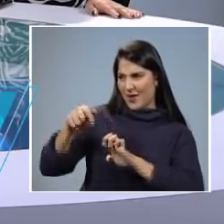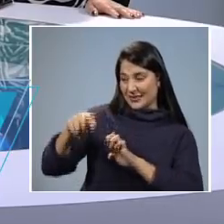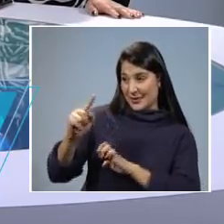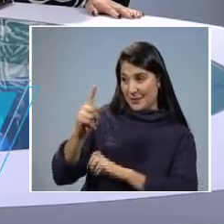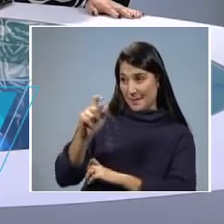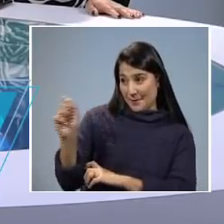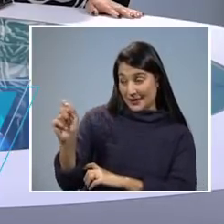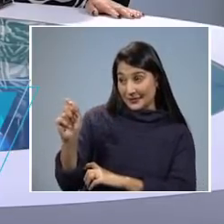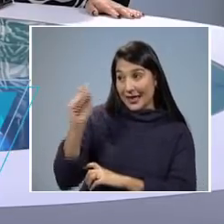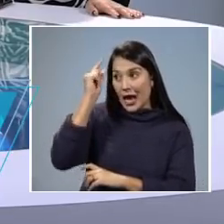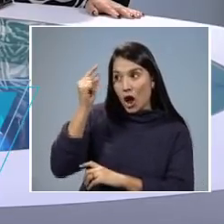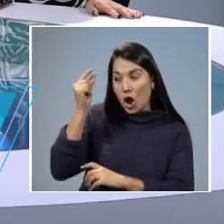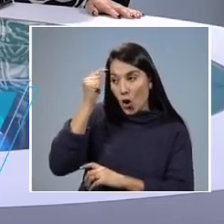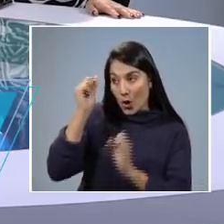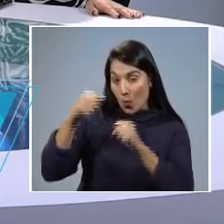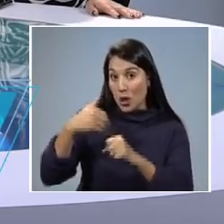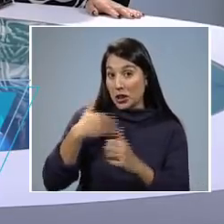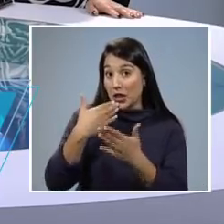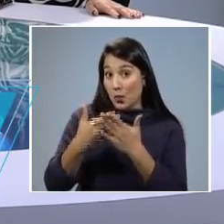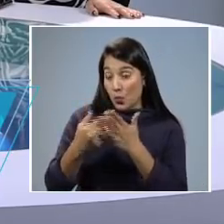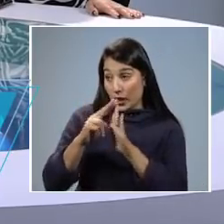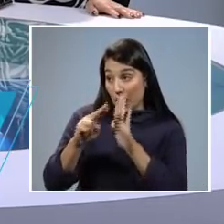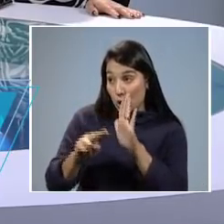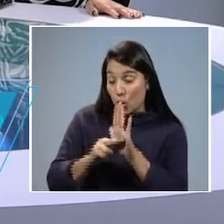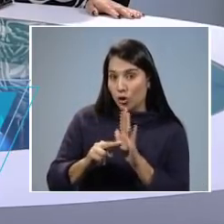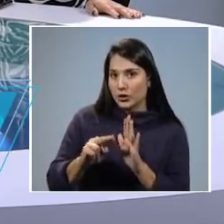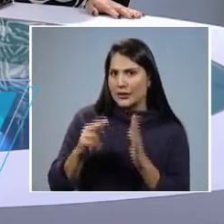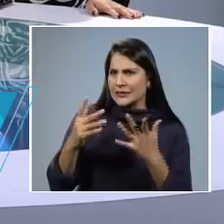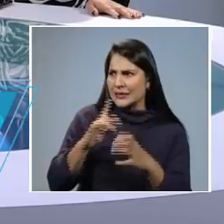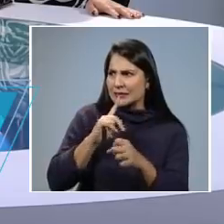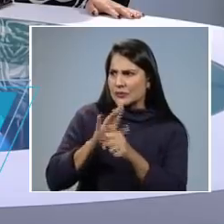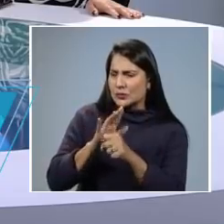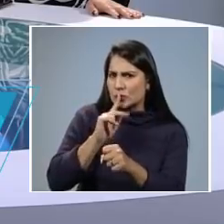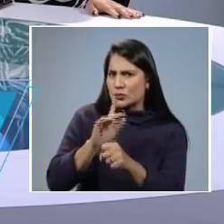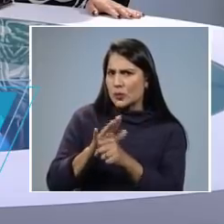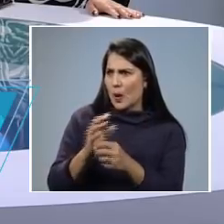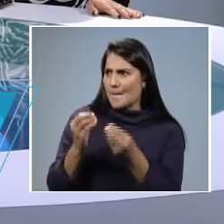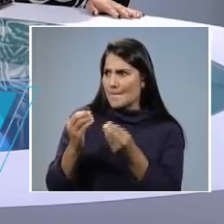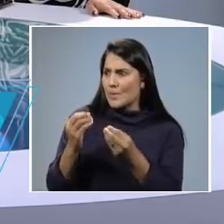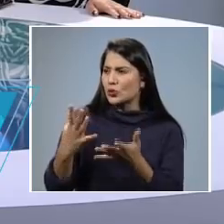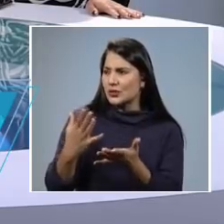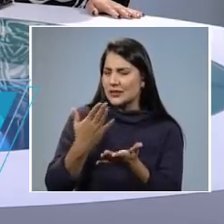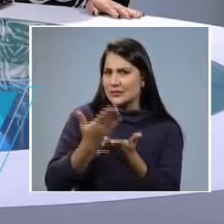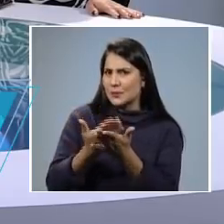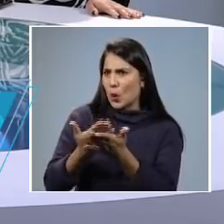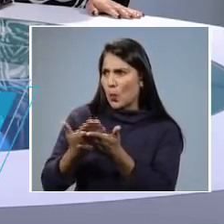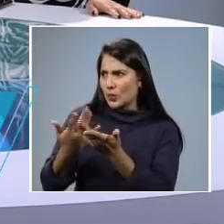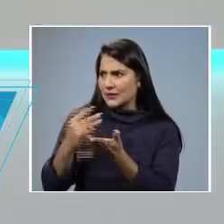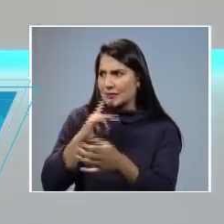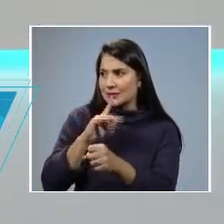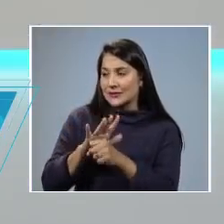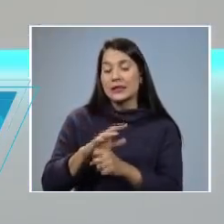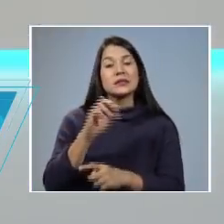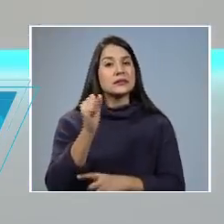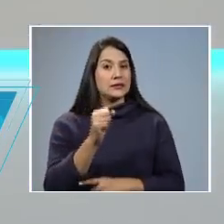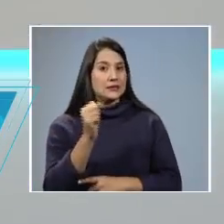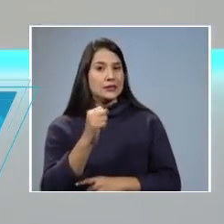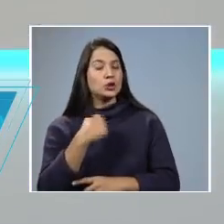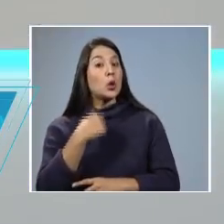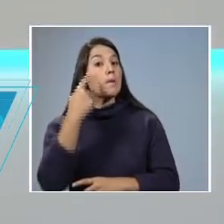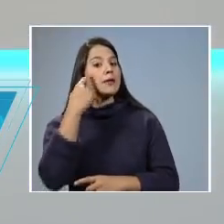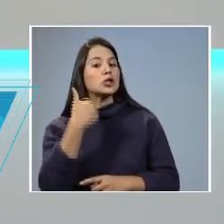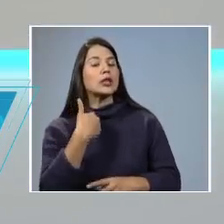una buena nota. Vemos que, tal como usted lo mencionaba, se han ido cumpliendo muchas de las propuestas de campaña. Sí, yo diría que tiene